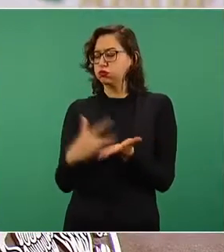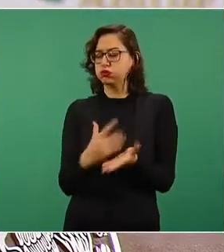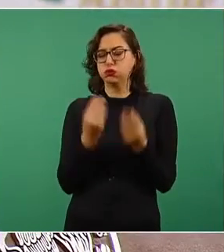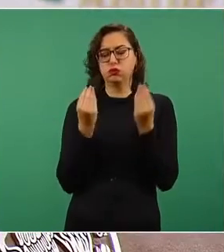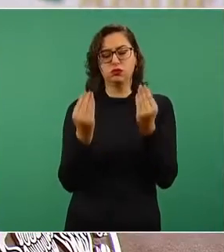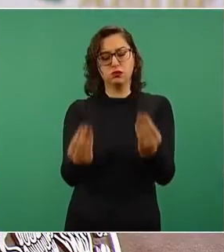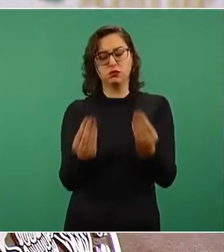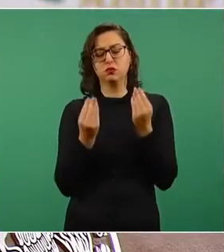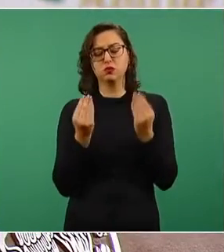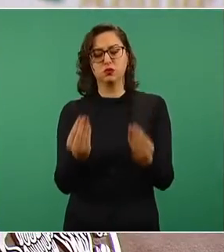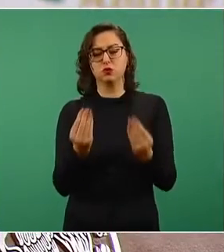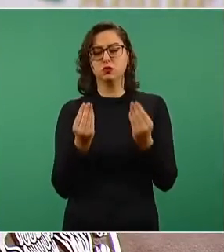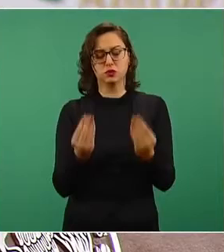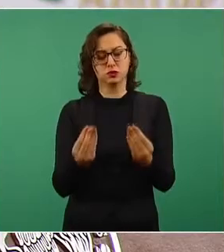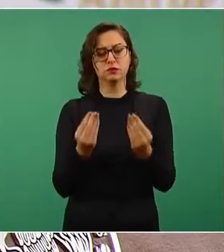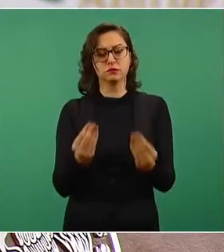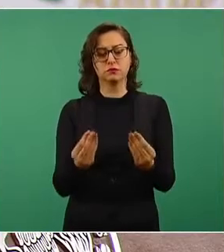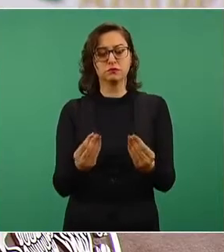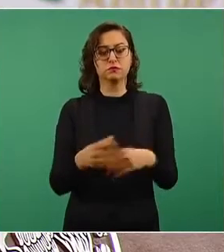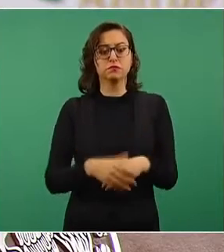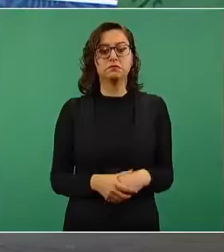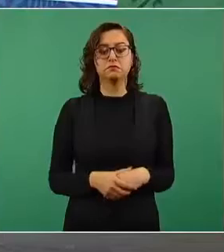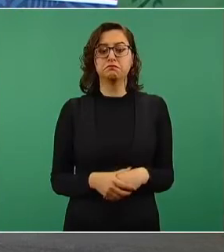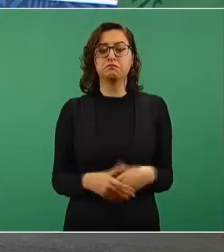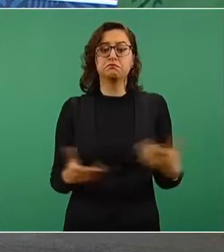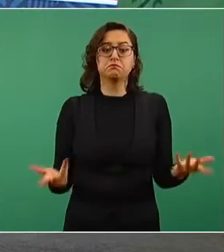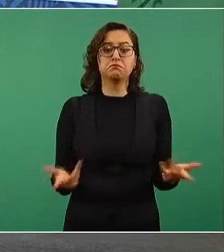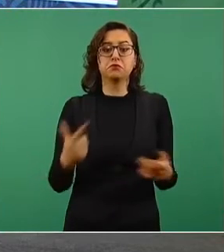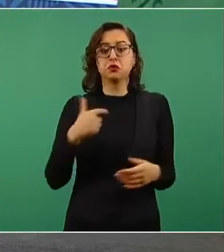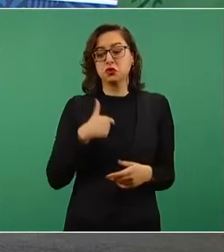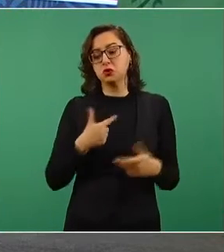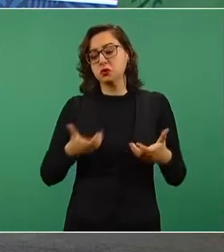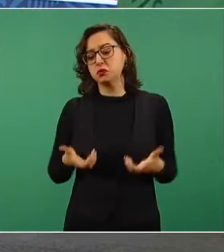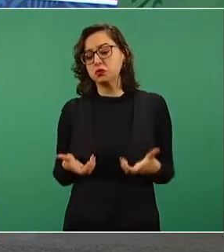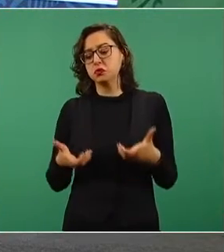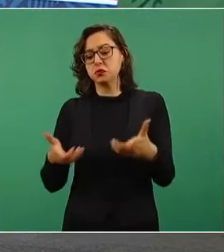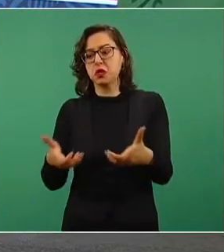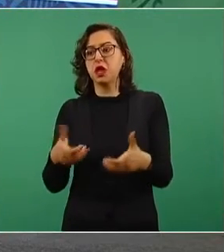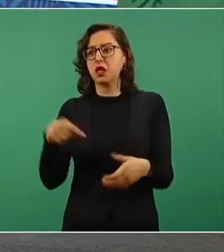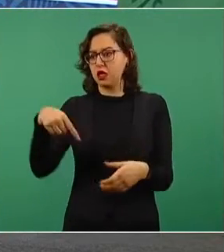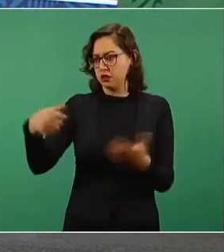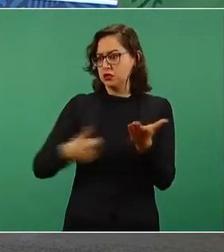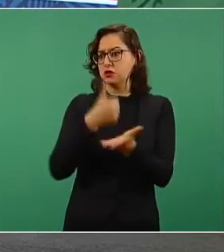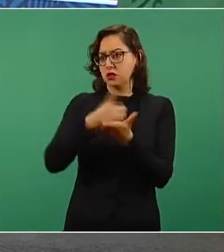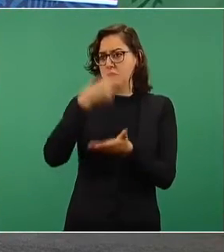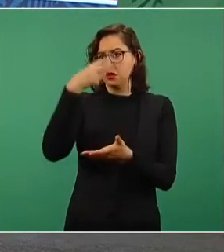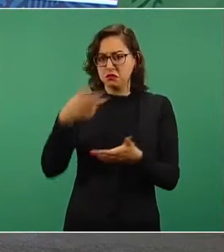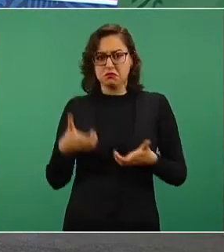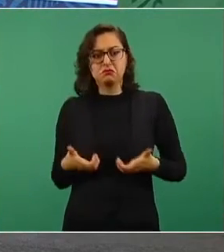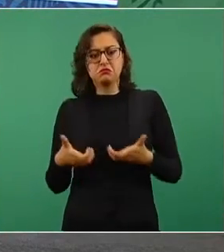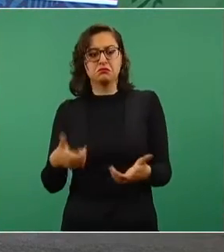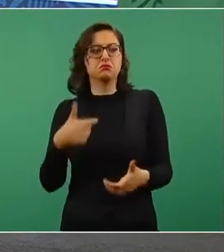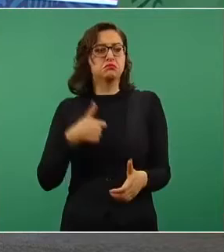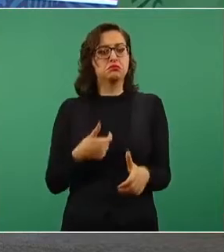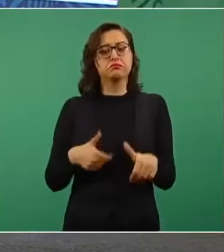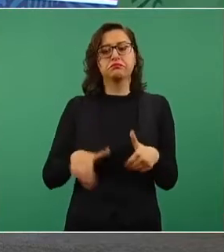mexicano. Cuando caminaba las calles de Ciudad de México,